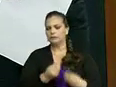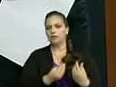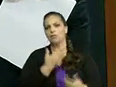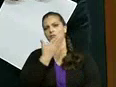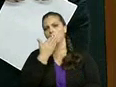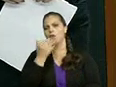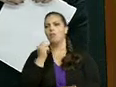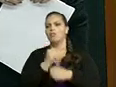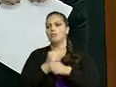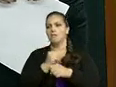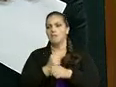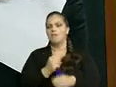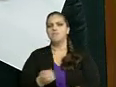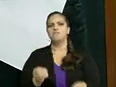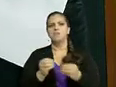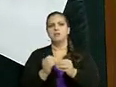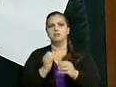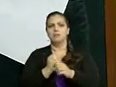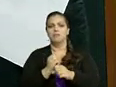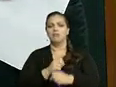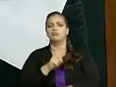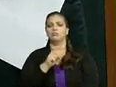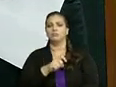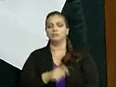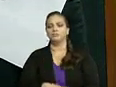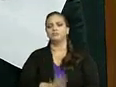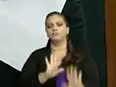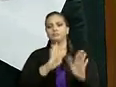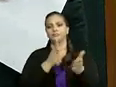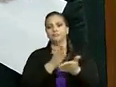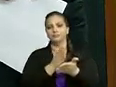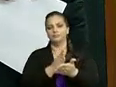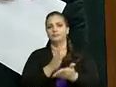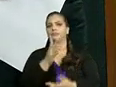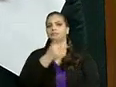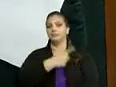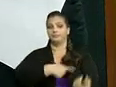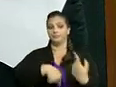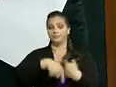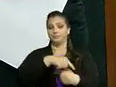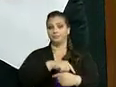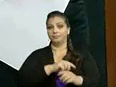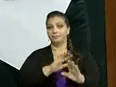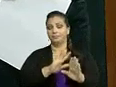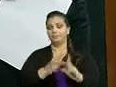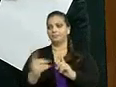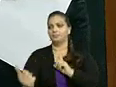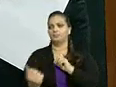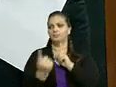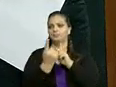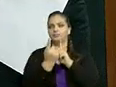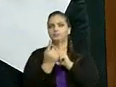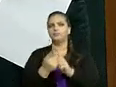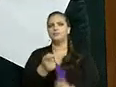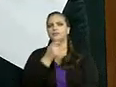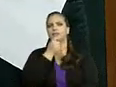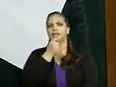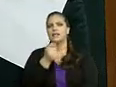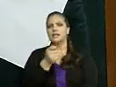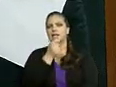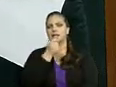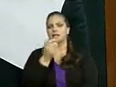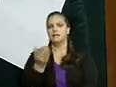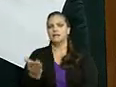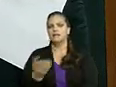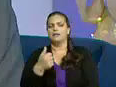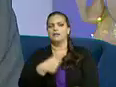Amables televidentes, es momento de ir a una brevísima pausa, pero cuando volvamos, en nuestra entrevista del día, tendremos la presencia